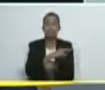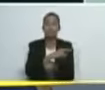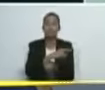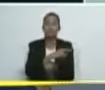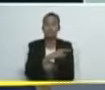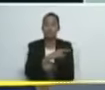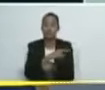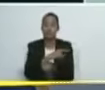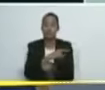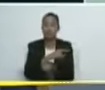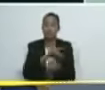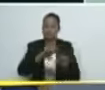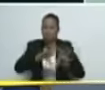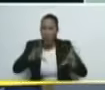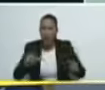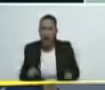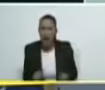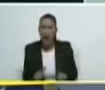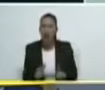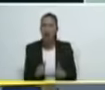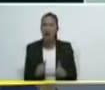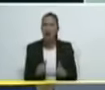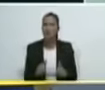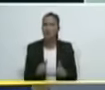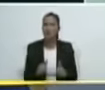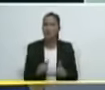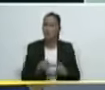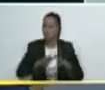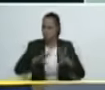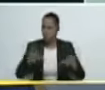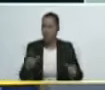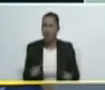estafaron a quienes los votaron.